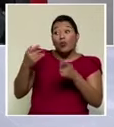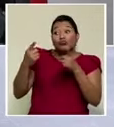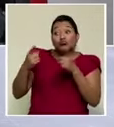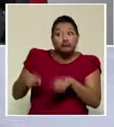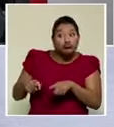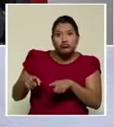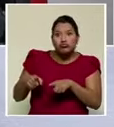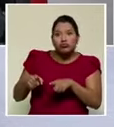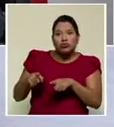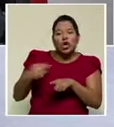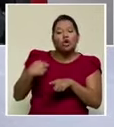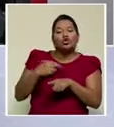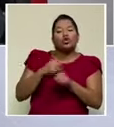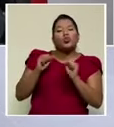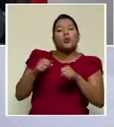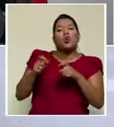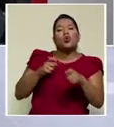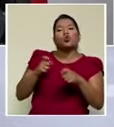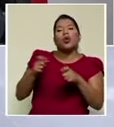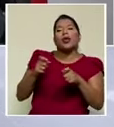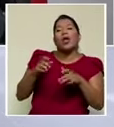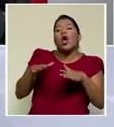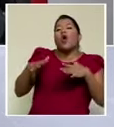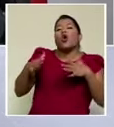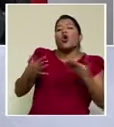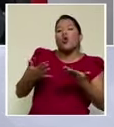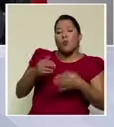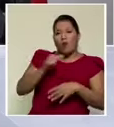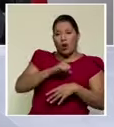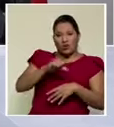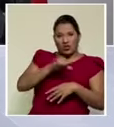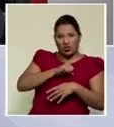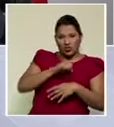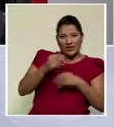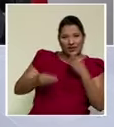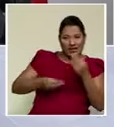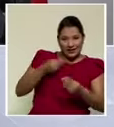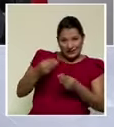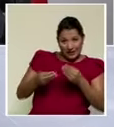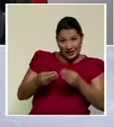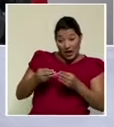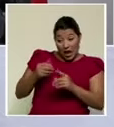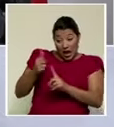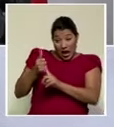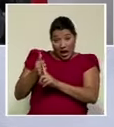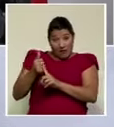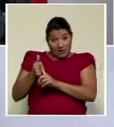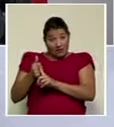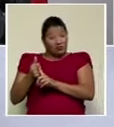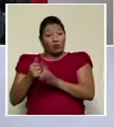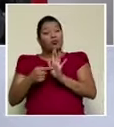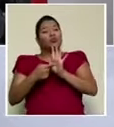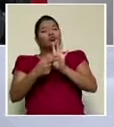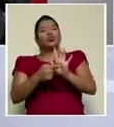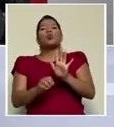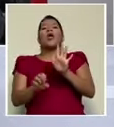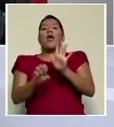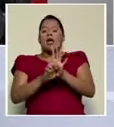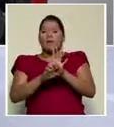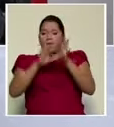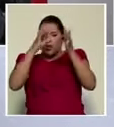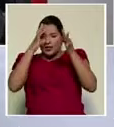vida, y él ha decidido reaccionar dando una última lección de civismo con esta decisión.